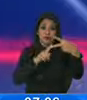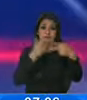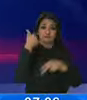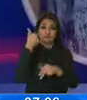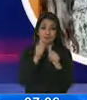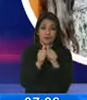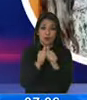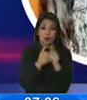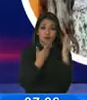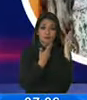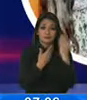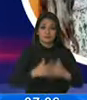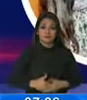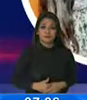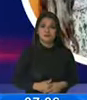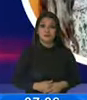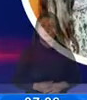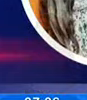celular